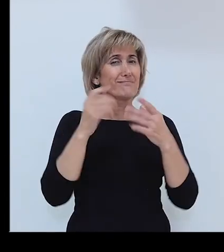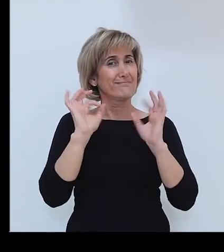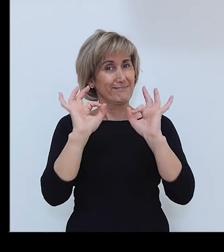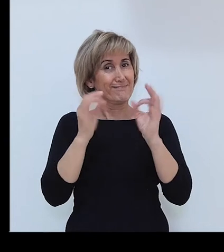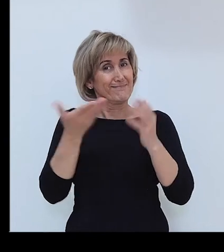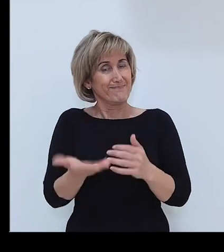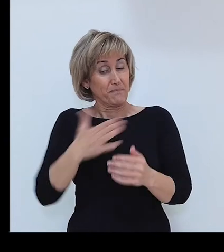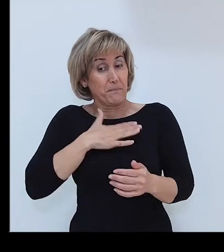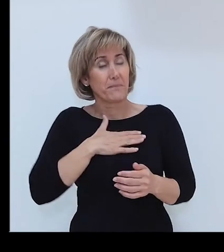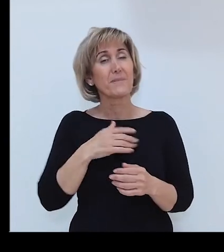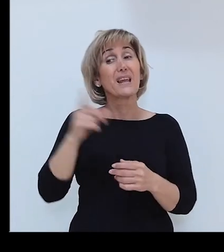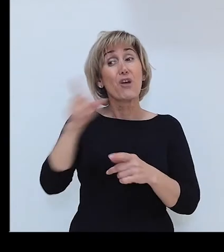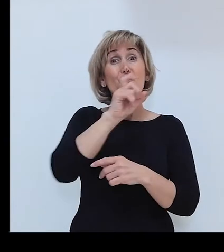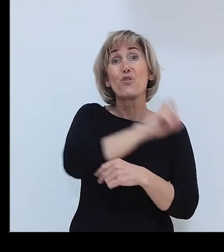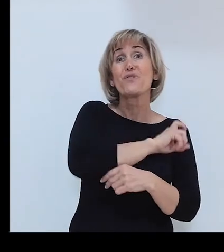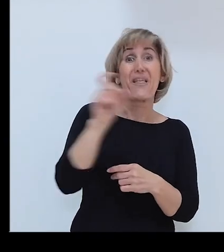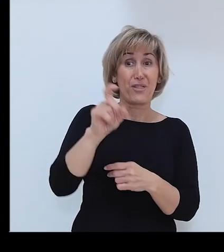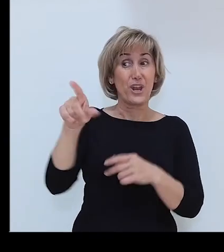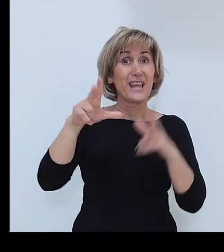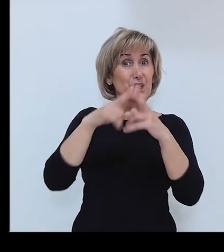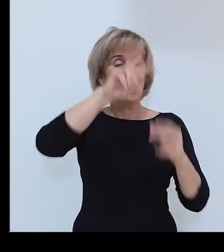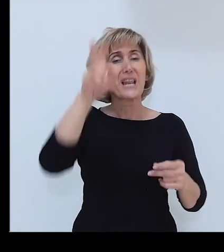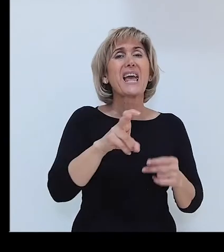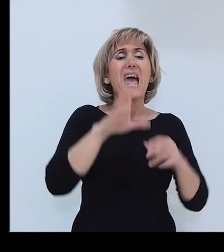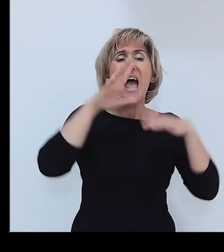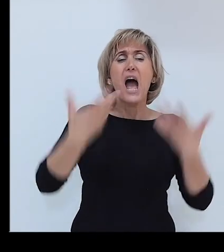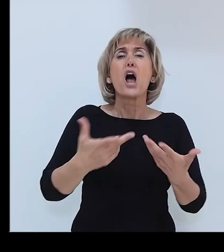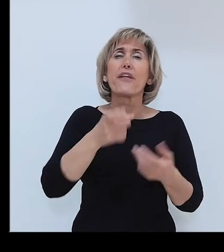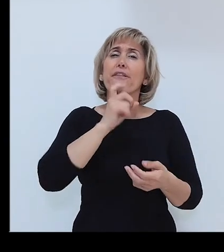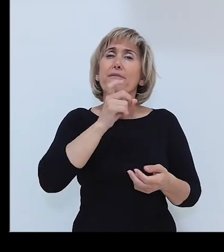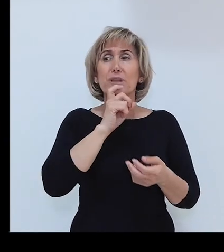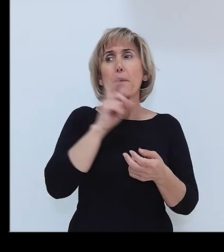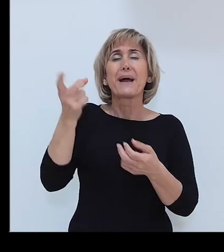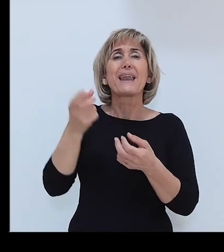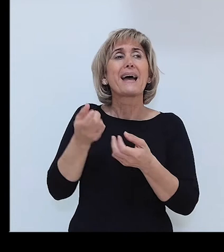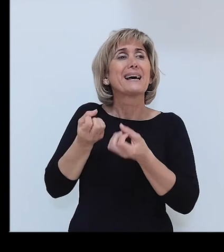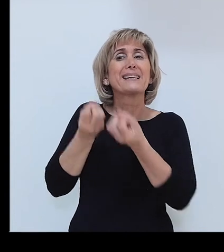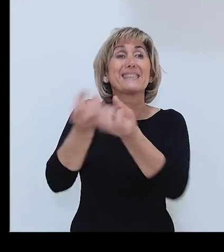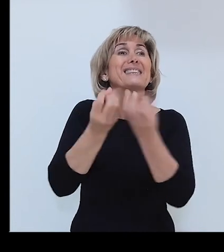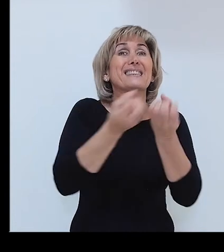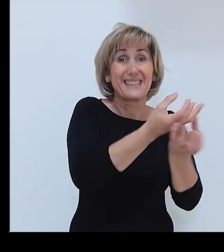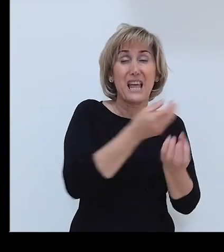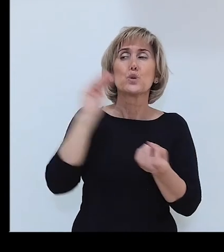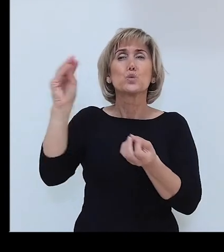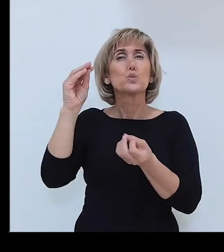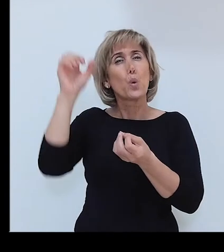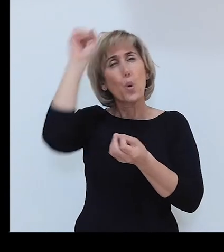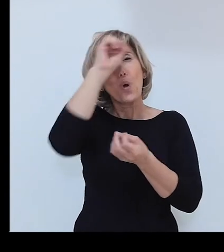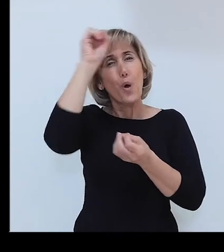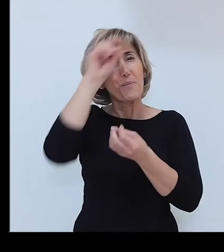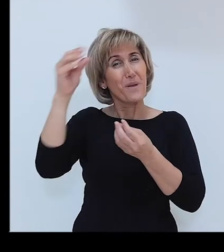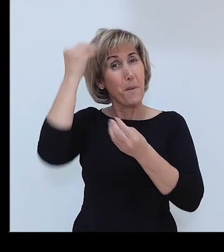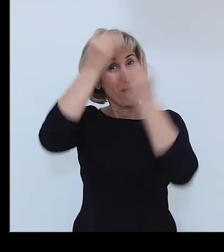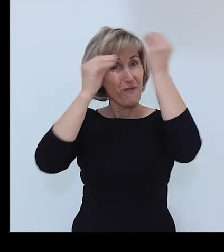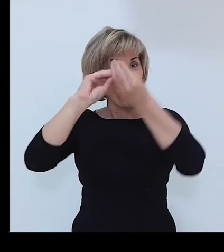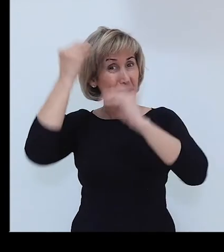cosa a mí que me marca de esta fundadora de la sociología es las dificultades que encontraban para transmitir su pensamiento. O sea,